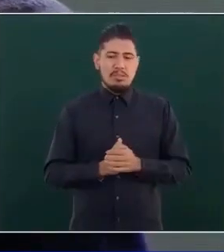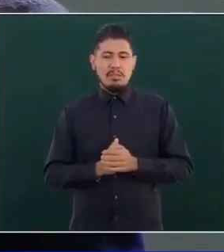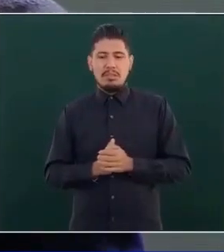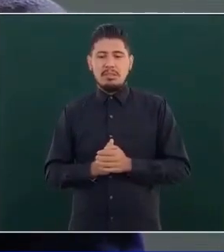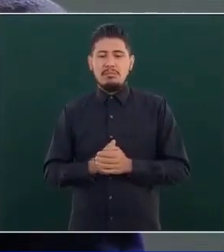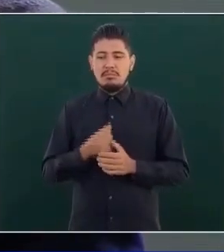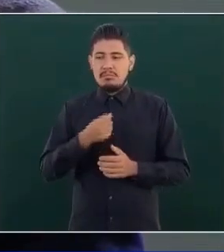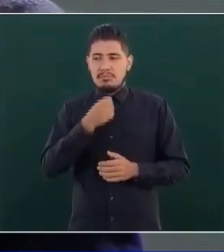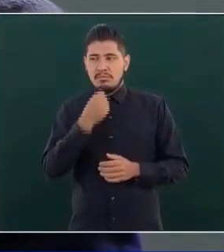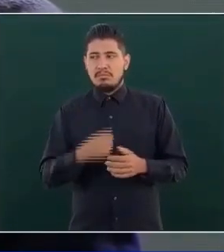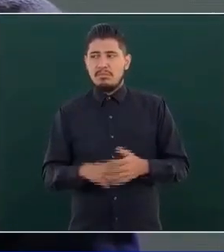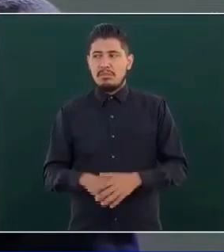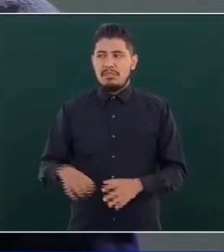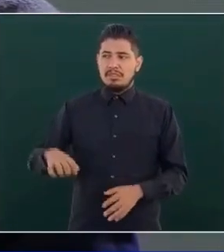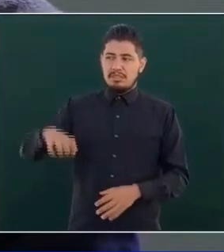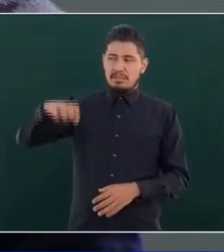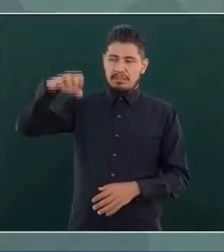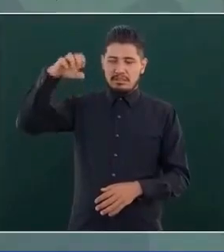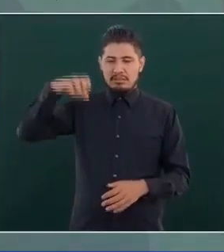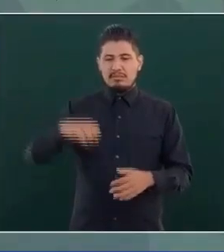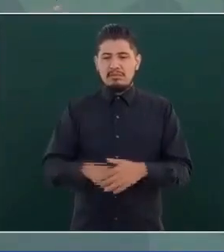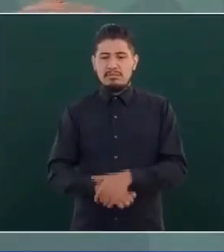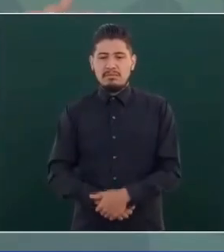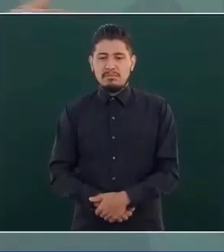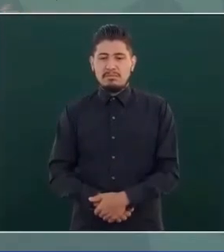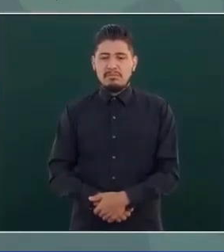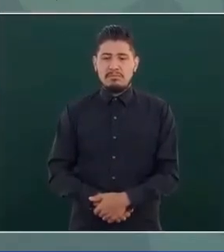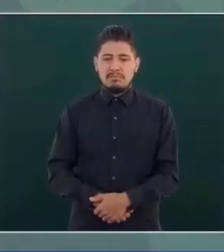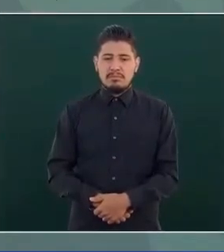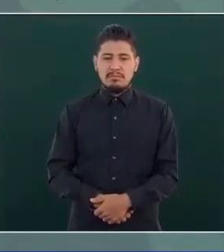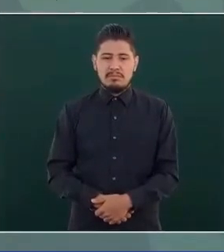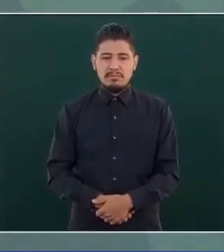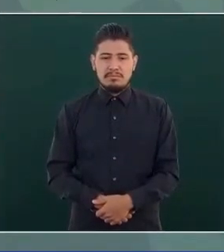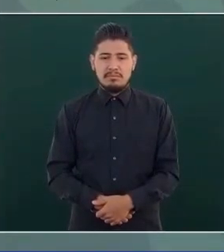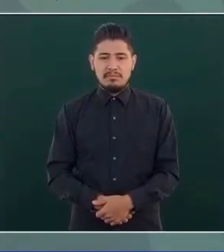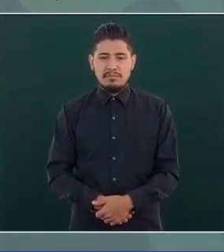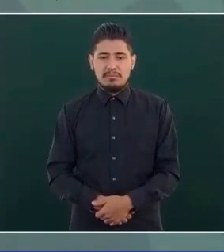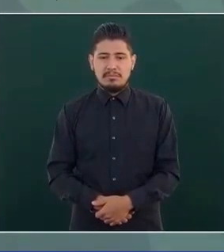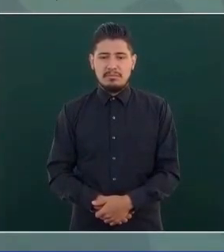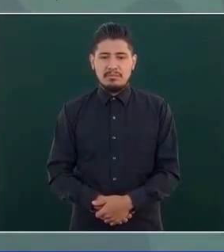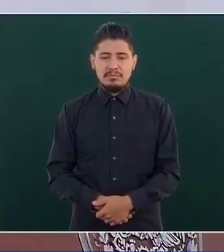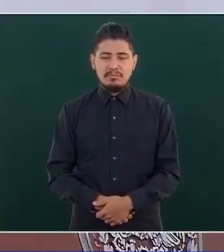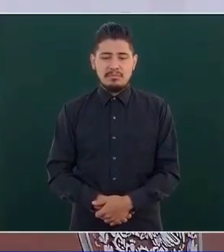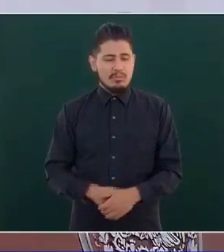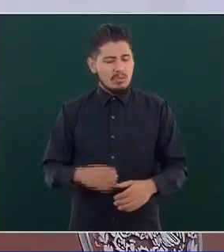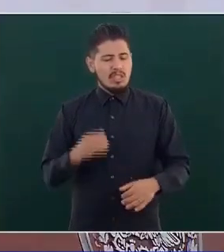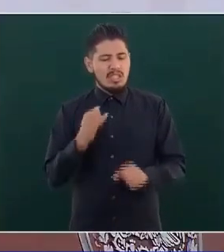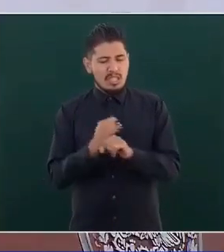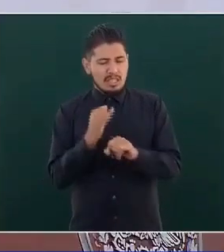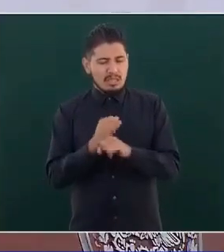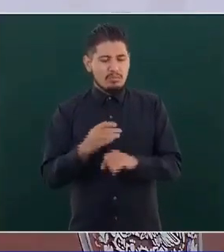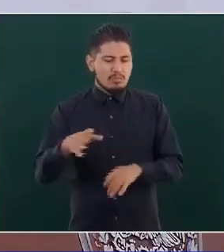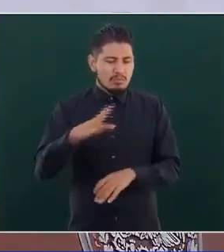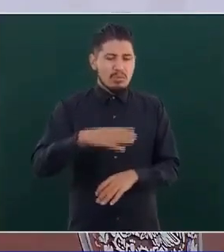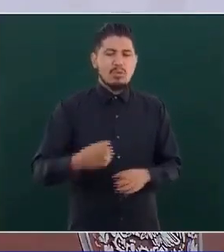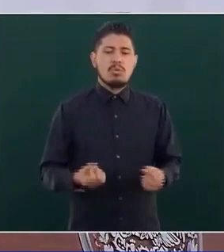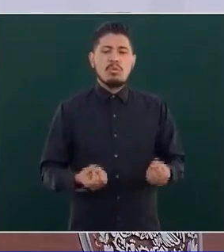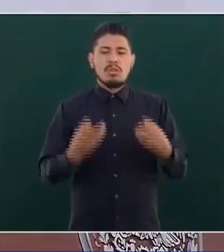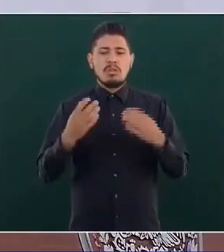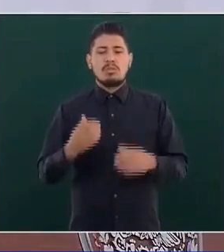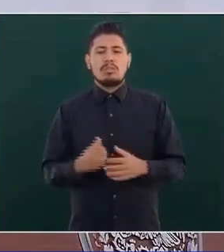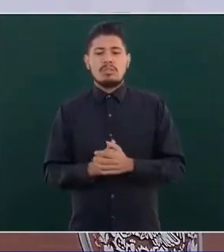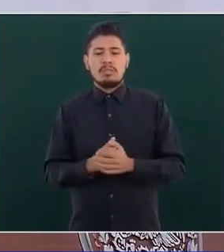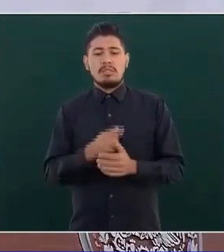muchísimos asilos. Busquen ustedes en el internet cuántos asilos hay en México,